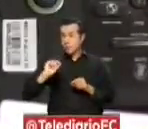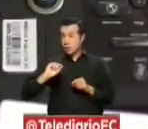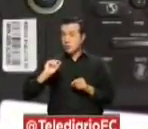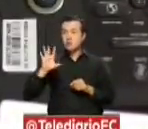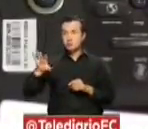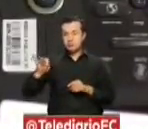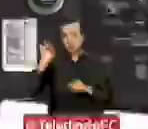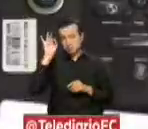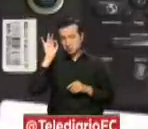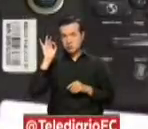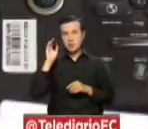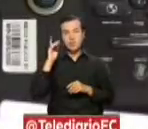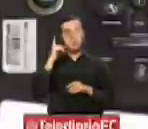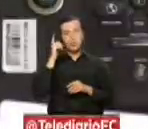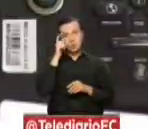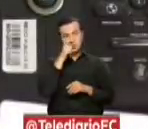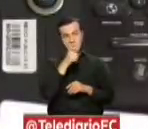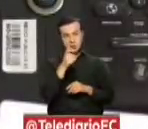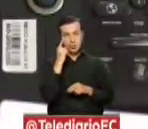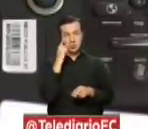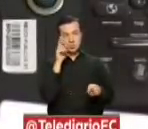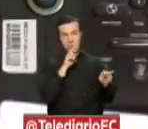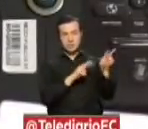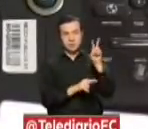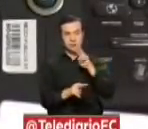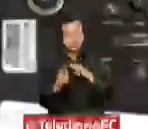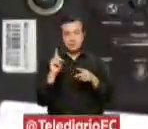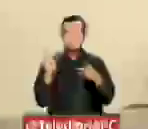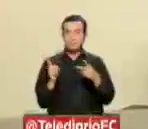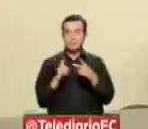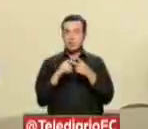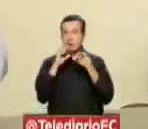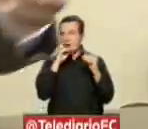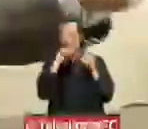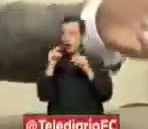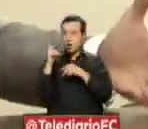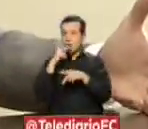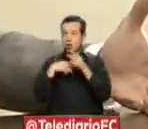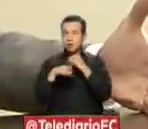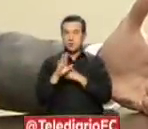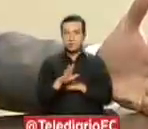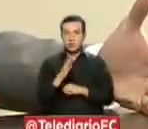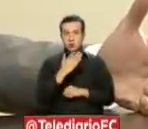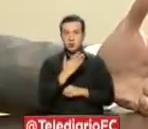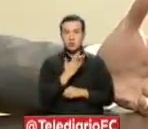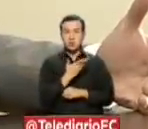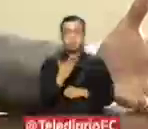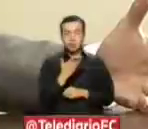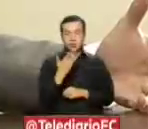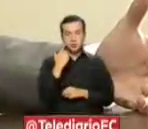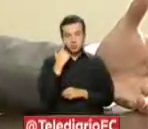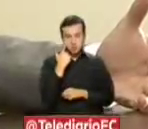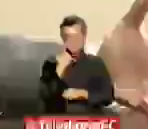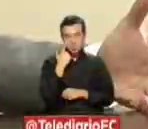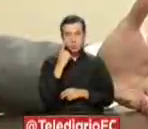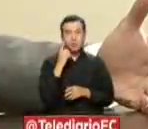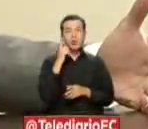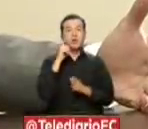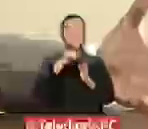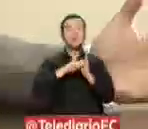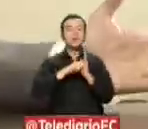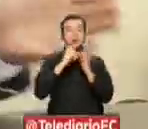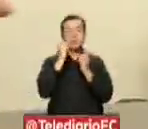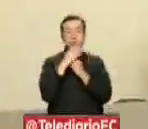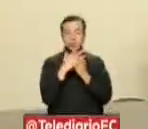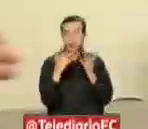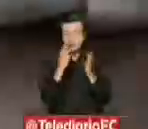baratos. Una cosa es auditar, otra cosa es calumniar. Asegura que durante su mandato se realizaron auditorías de Contraloría que